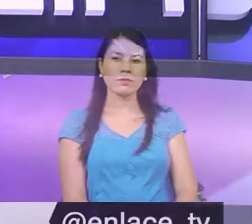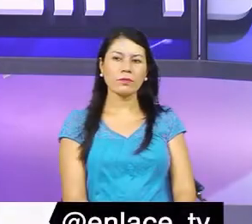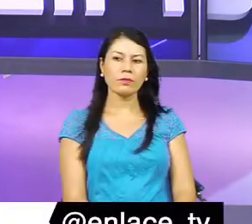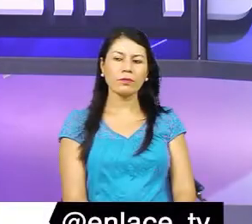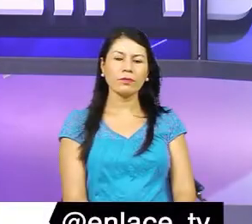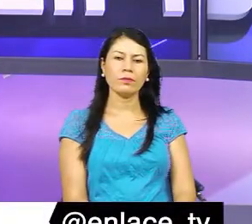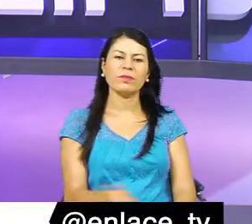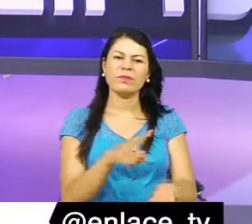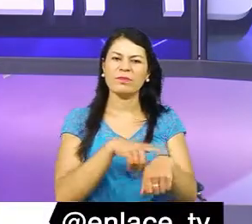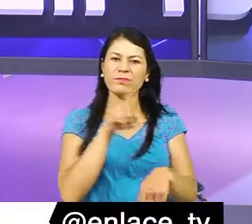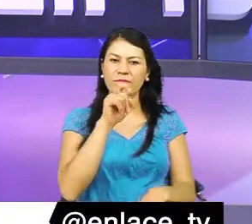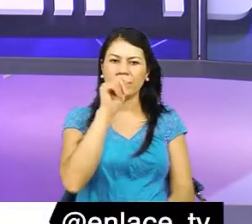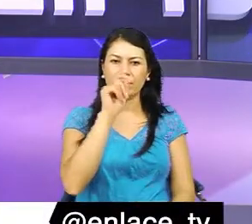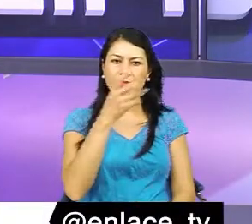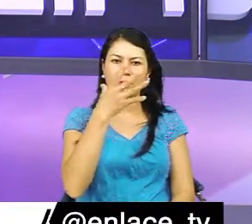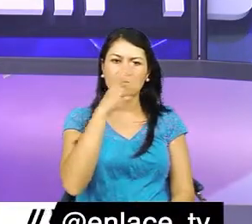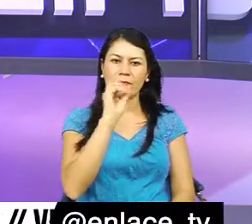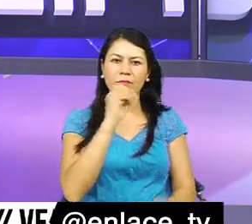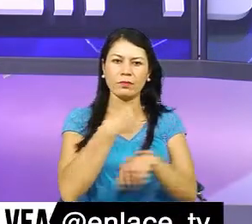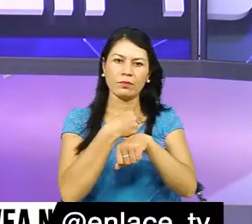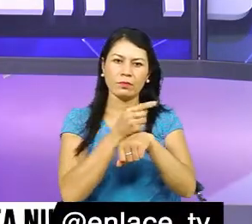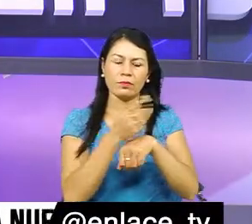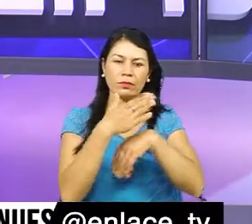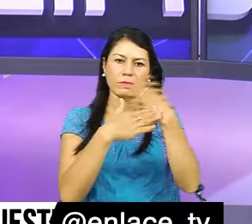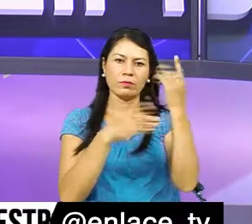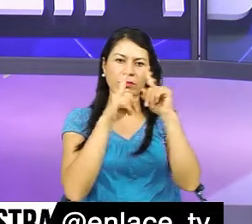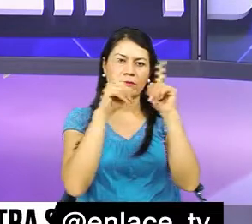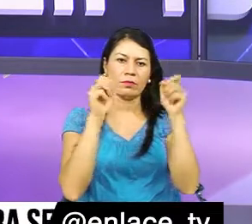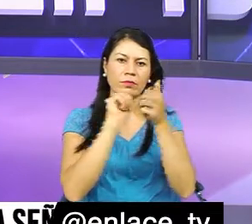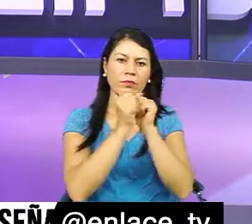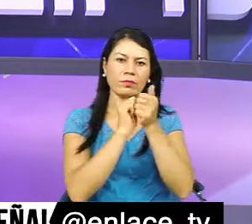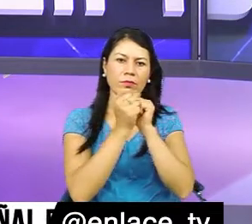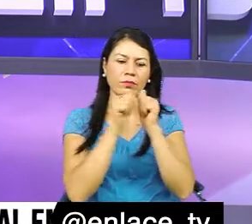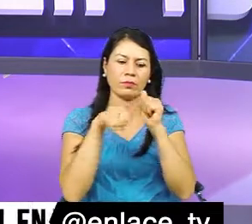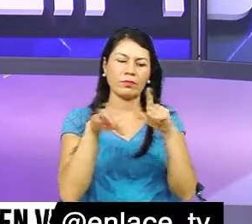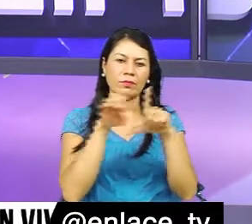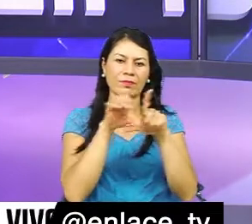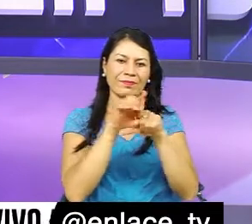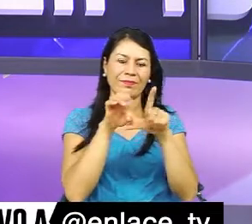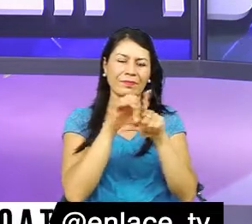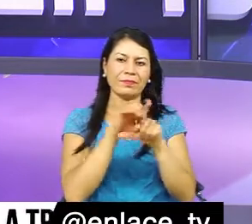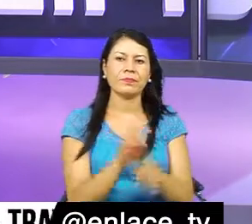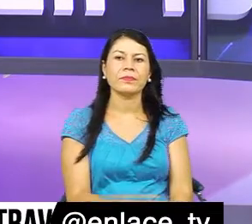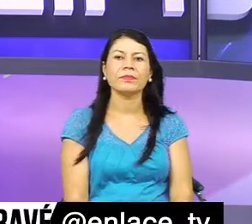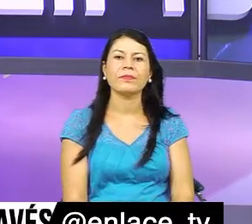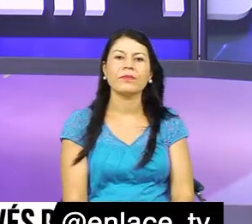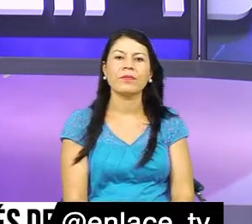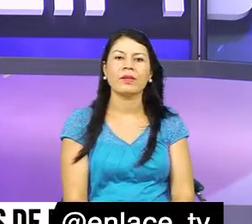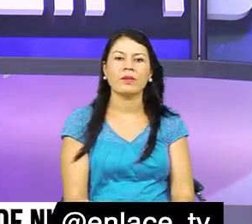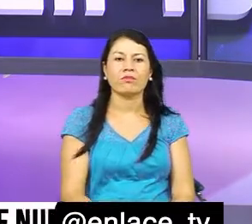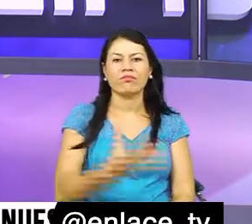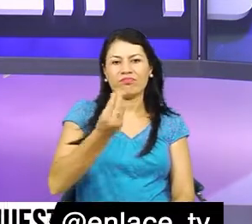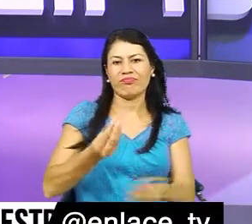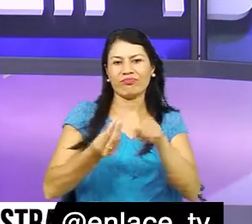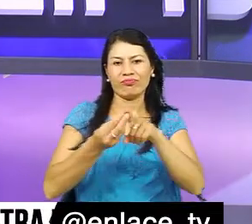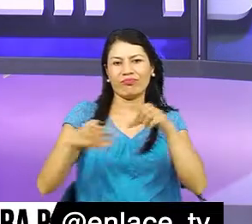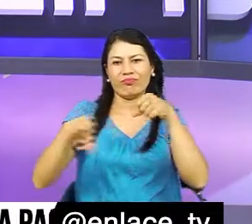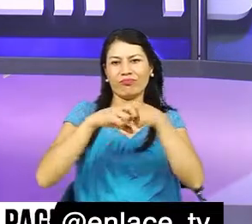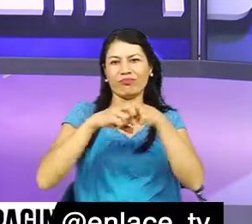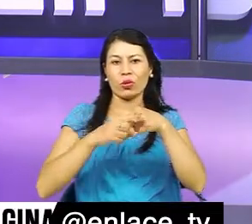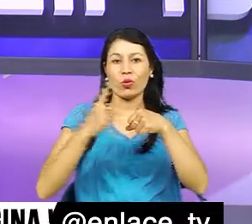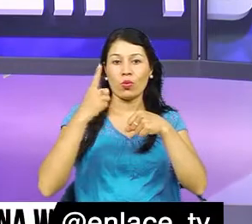Y 50 minutos de la tarde, comenzamos con nuestra información deportiva en Enlace Noticias y hablamos de la Máquina Amarilla, quien cayó 1-0 ante